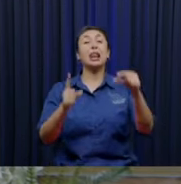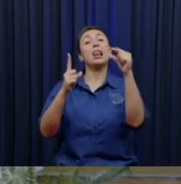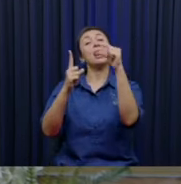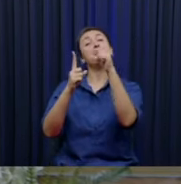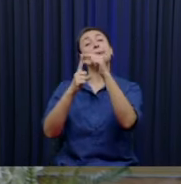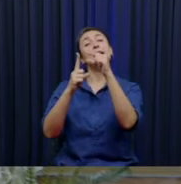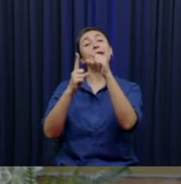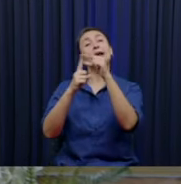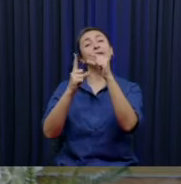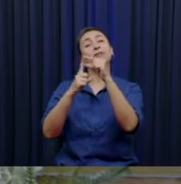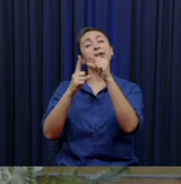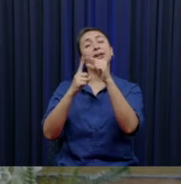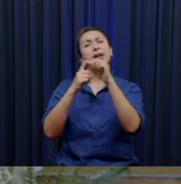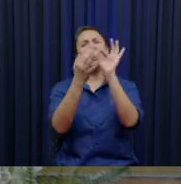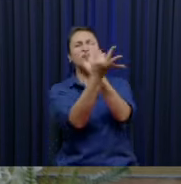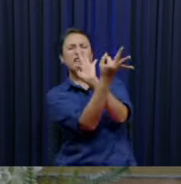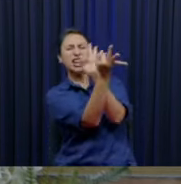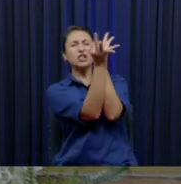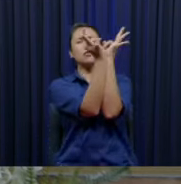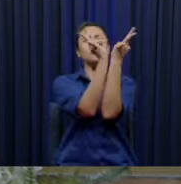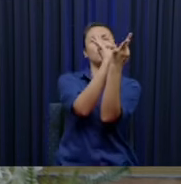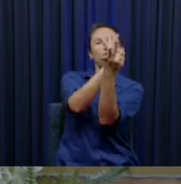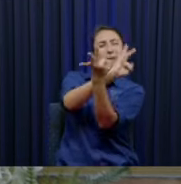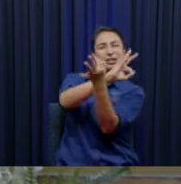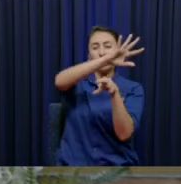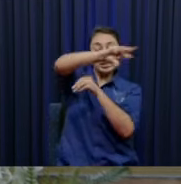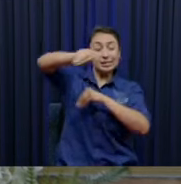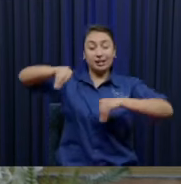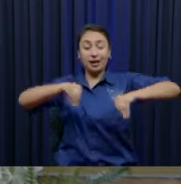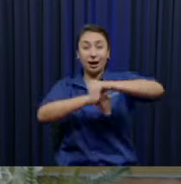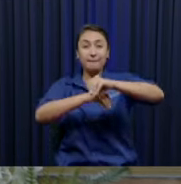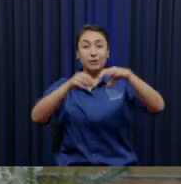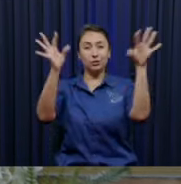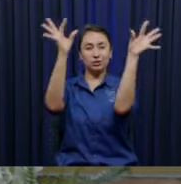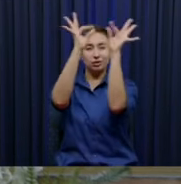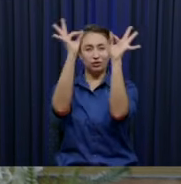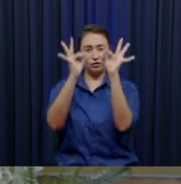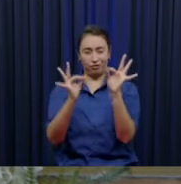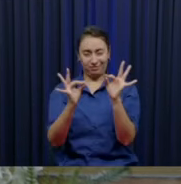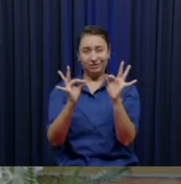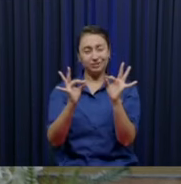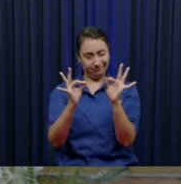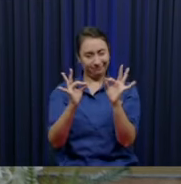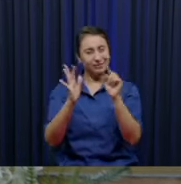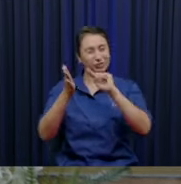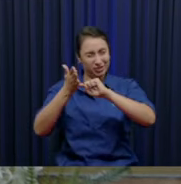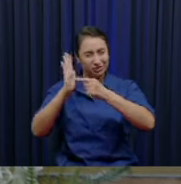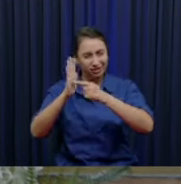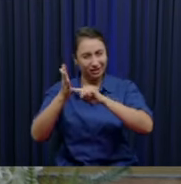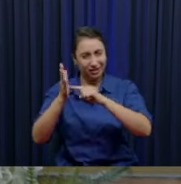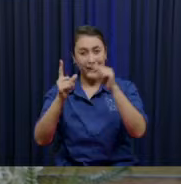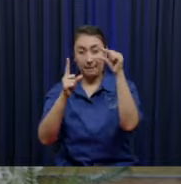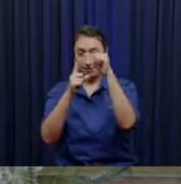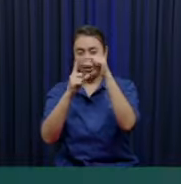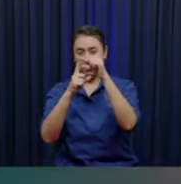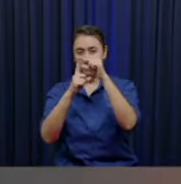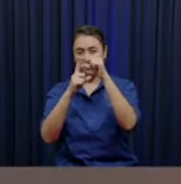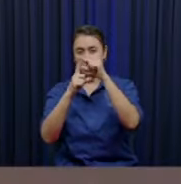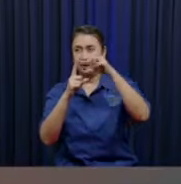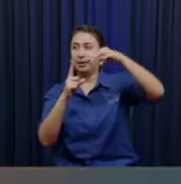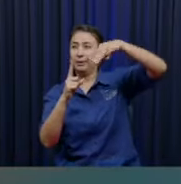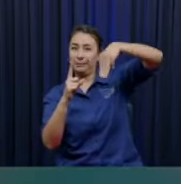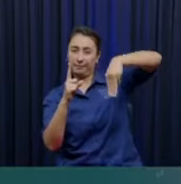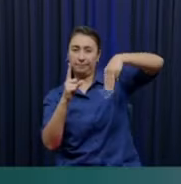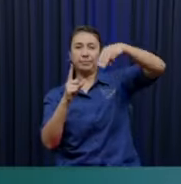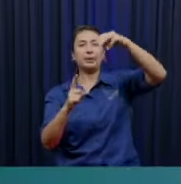transfiguración. La sabiduría, solo lo voy a leer, ya lo expliqué más o menos en el primer servicio y en el segundo, creo